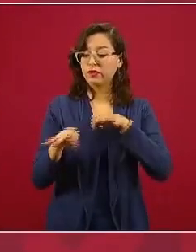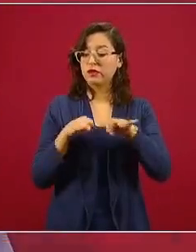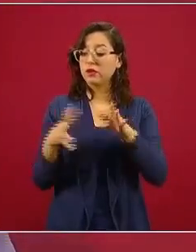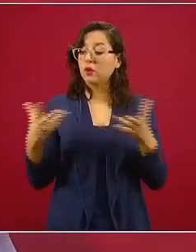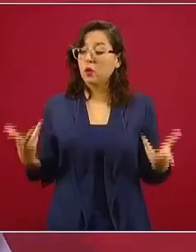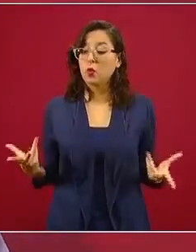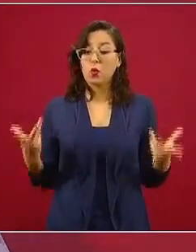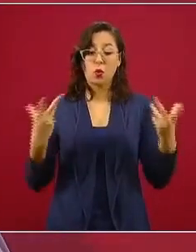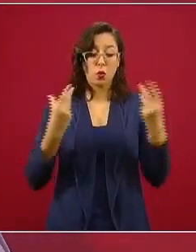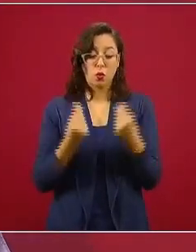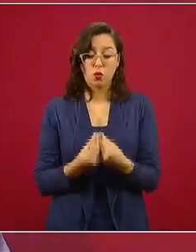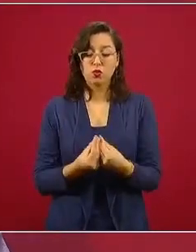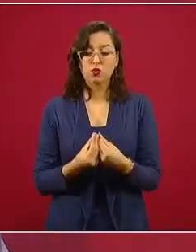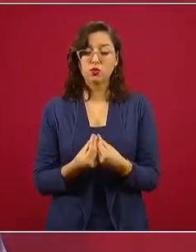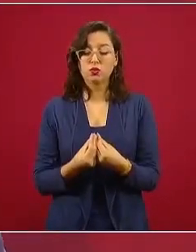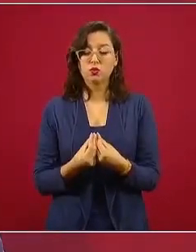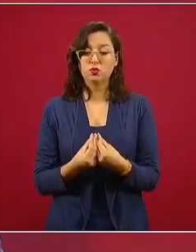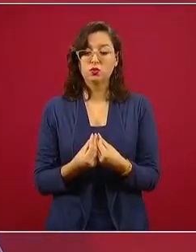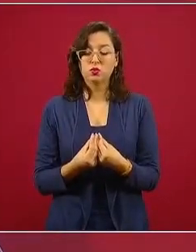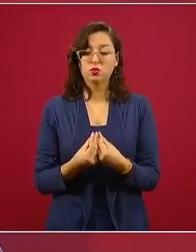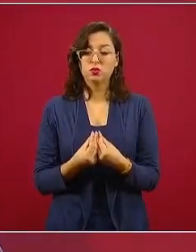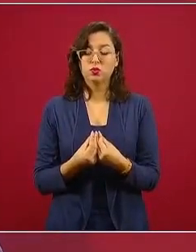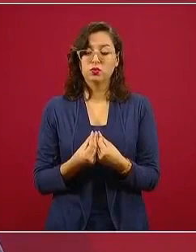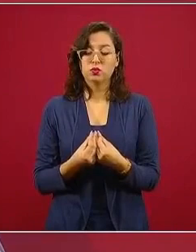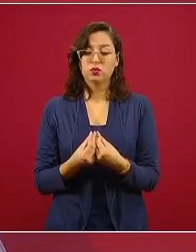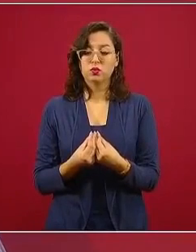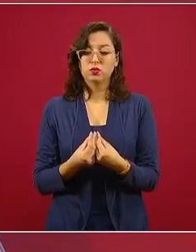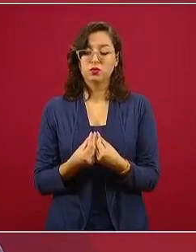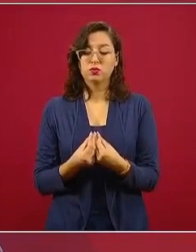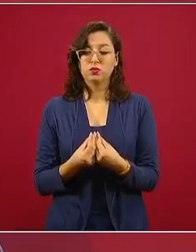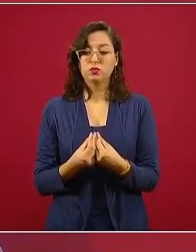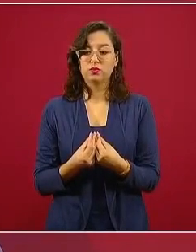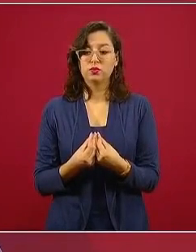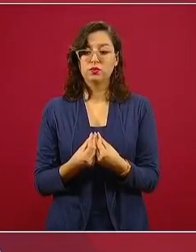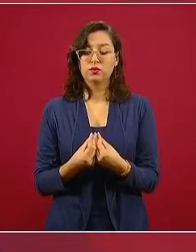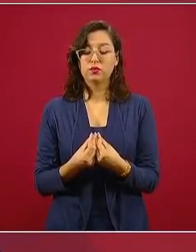trabajo de los miembros del